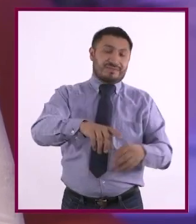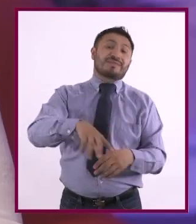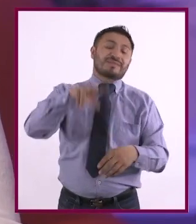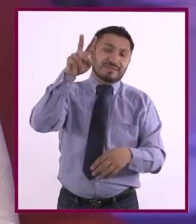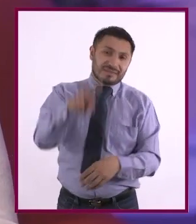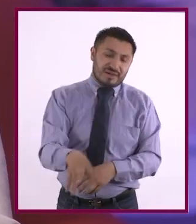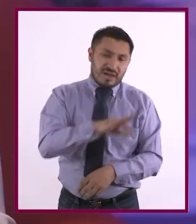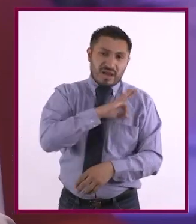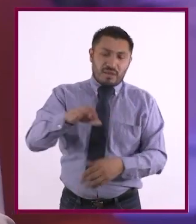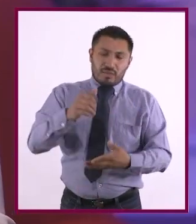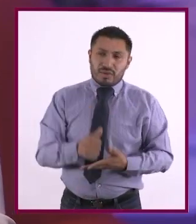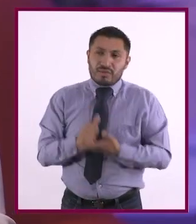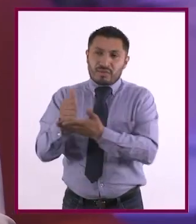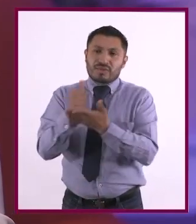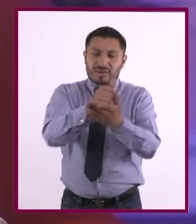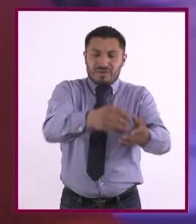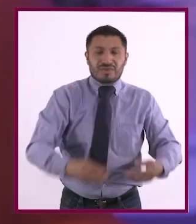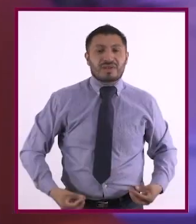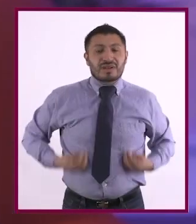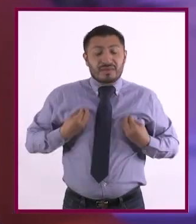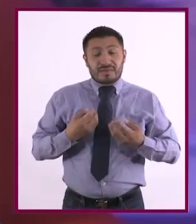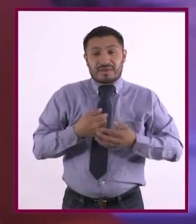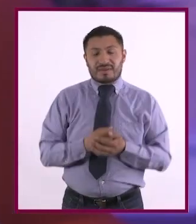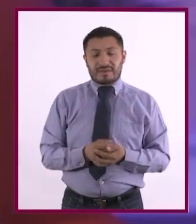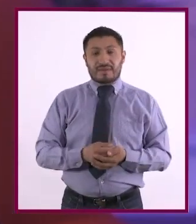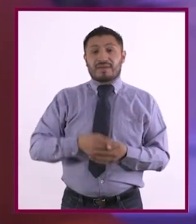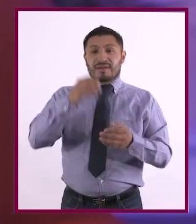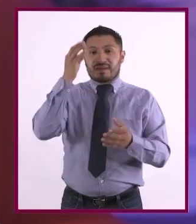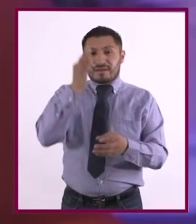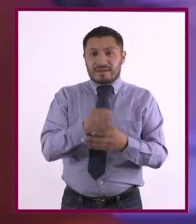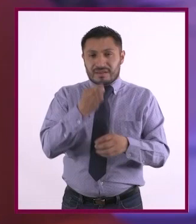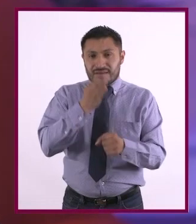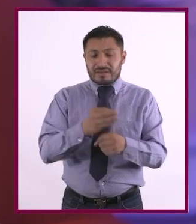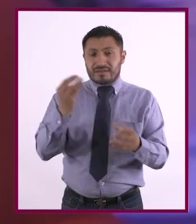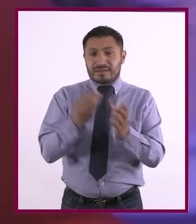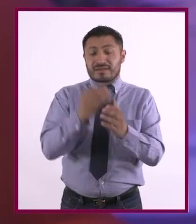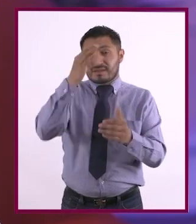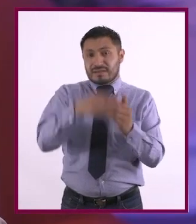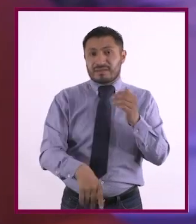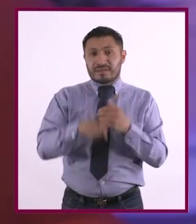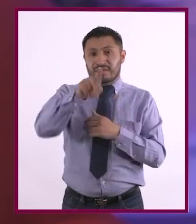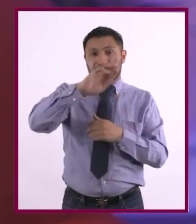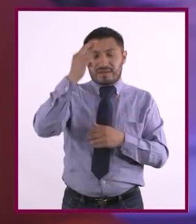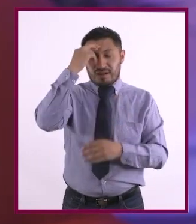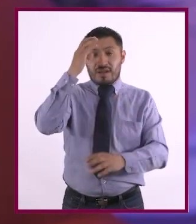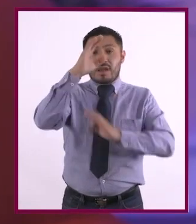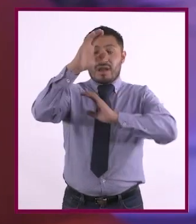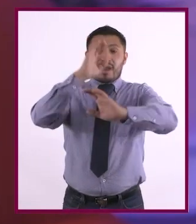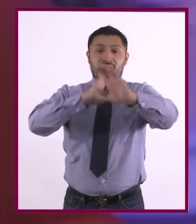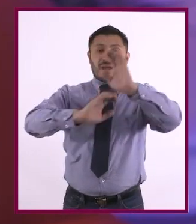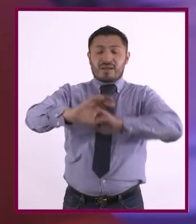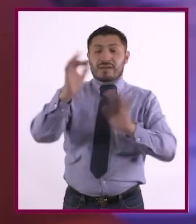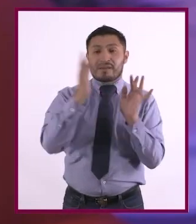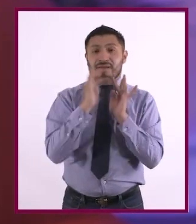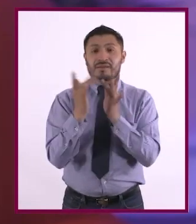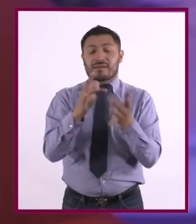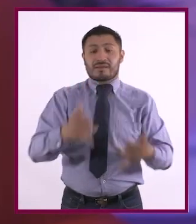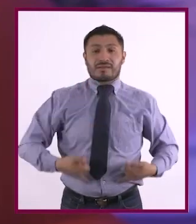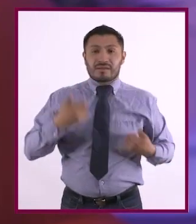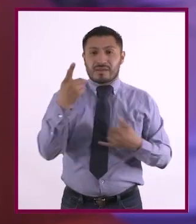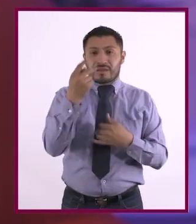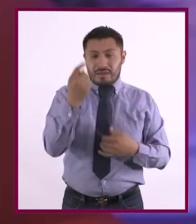sí puede haber vida después de la muerte. Hemos llegado al final de este programa. No olvides mandar tus comentarios a las redes de Jóvenes en